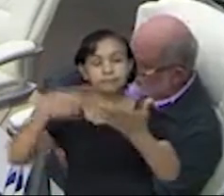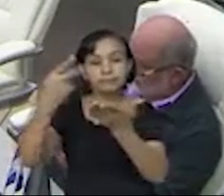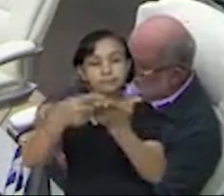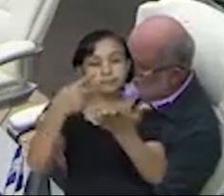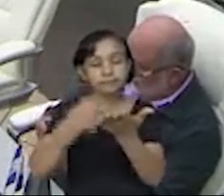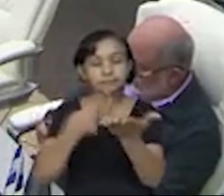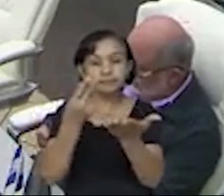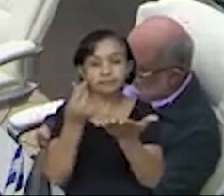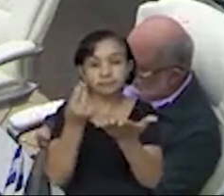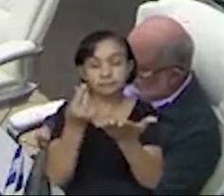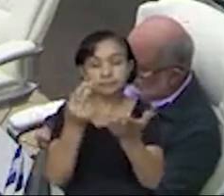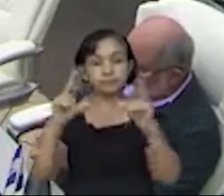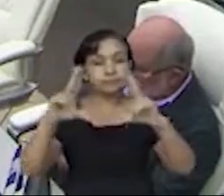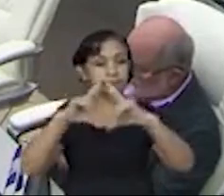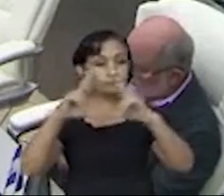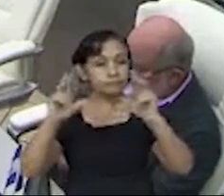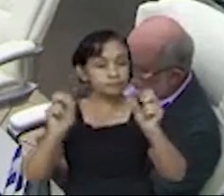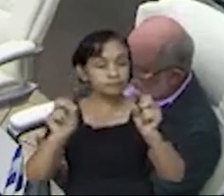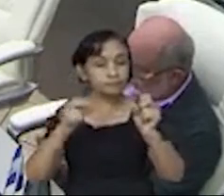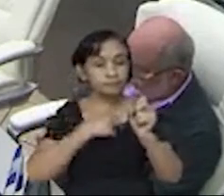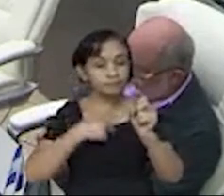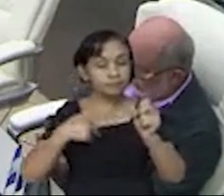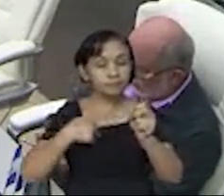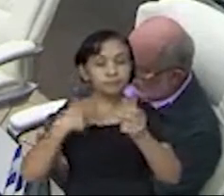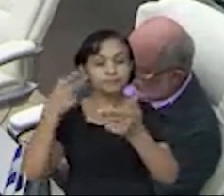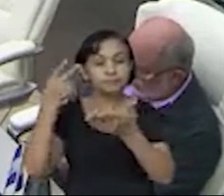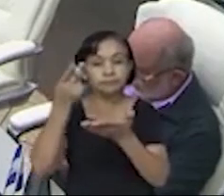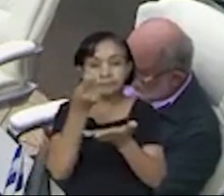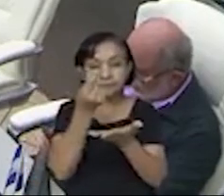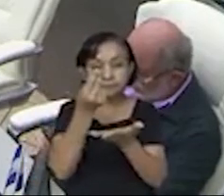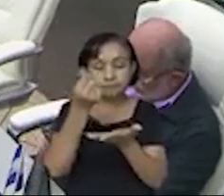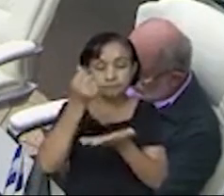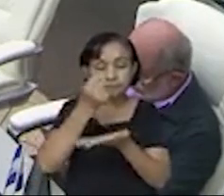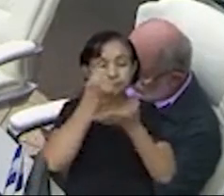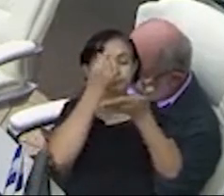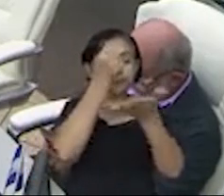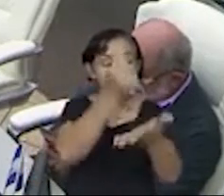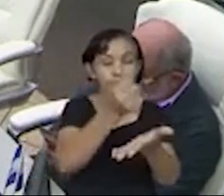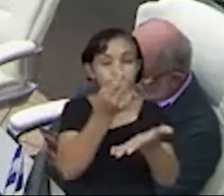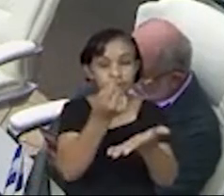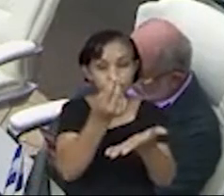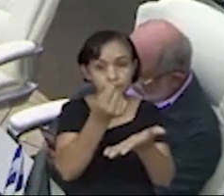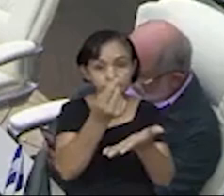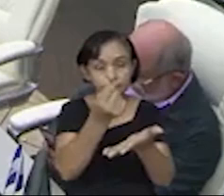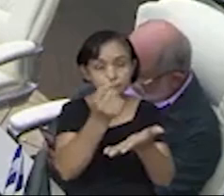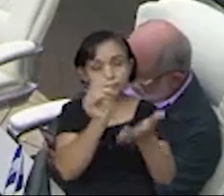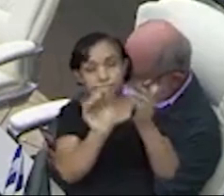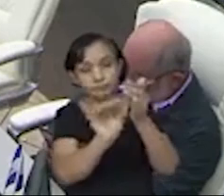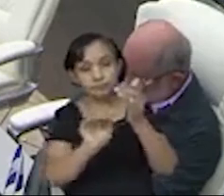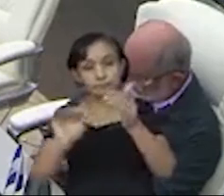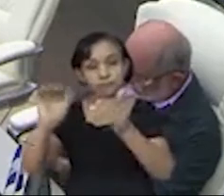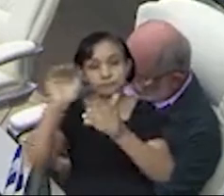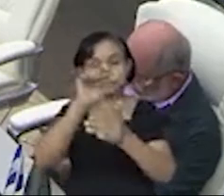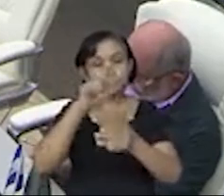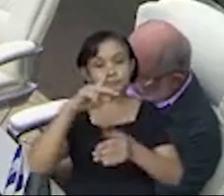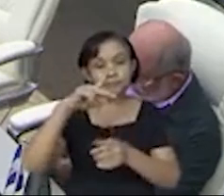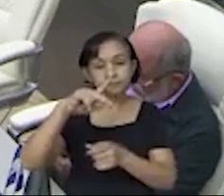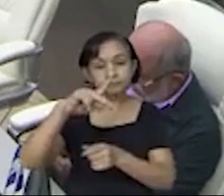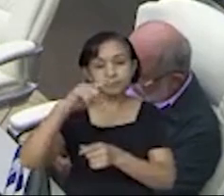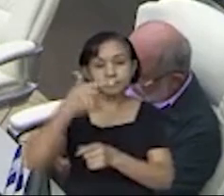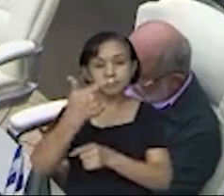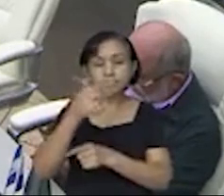que tiene por objeto el fomento y la regulación de las actividades de microfinanzas con el fin de estimular el